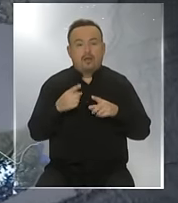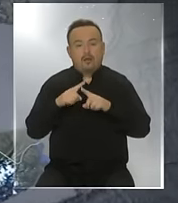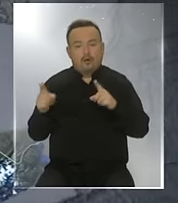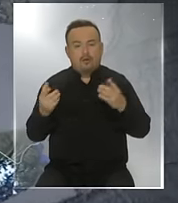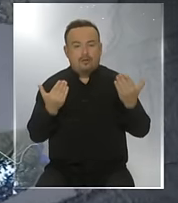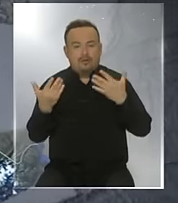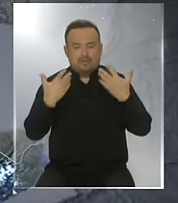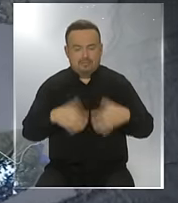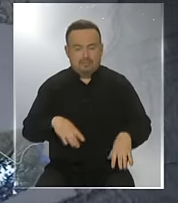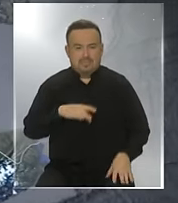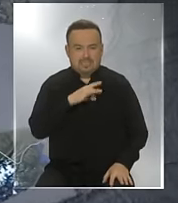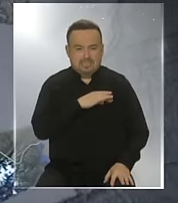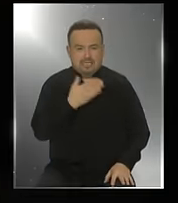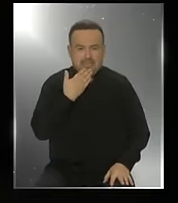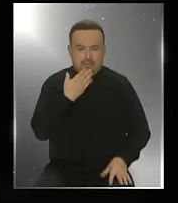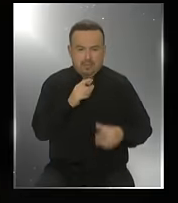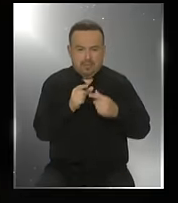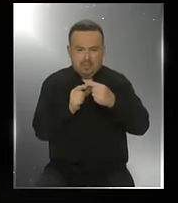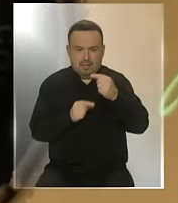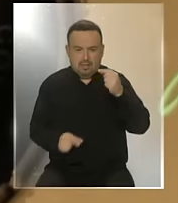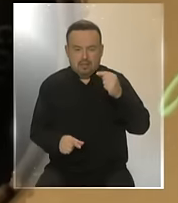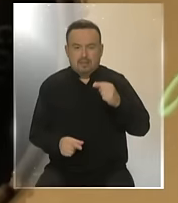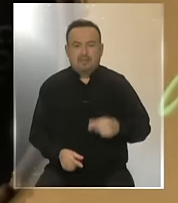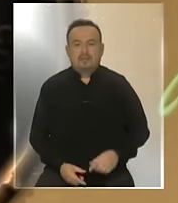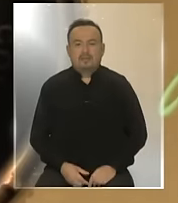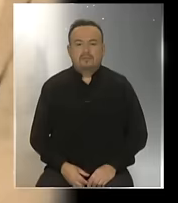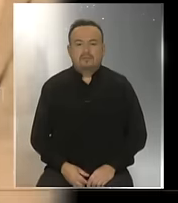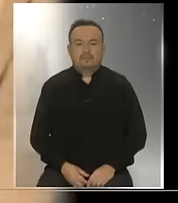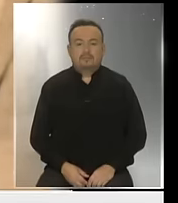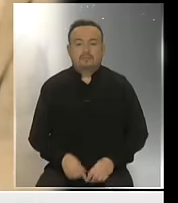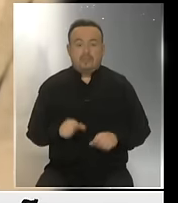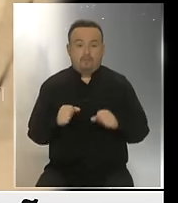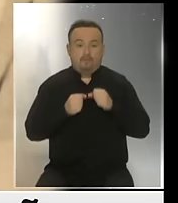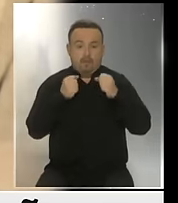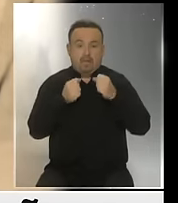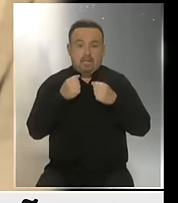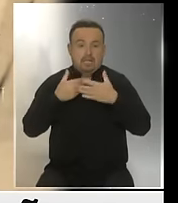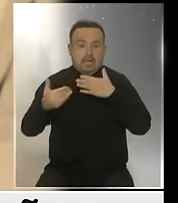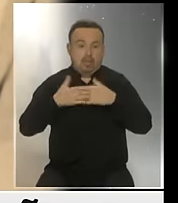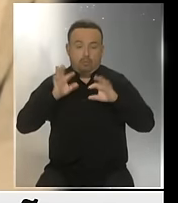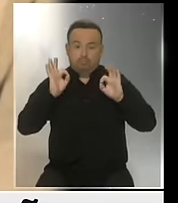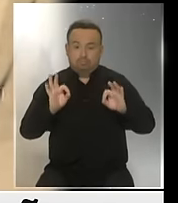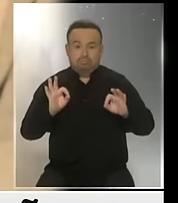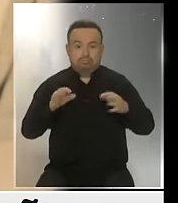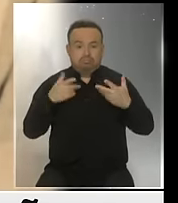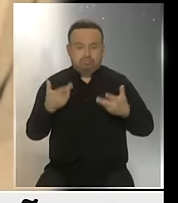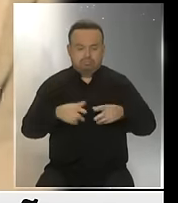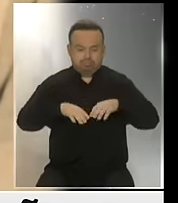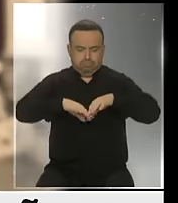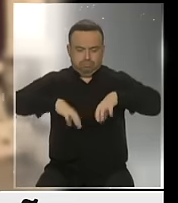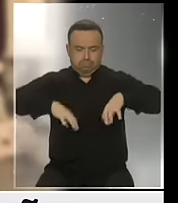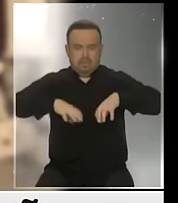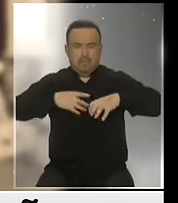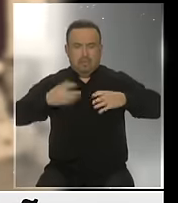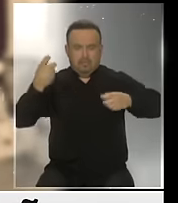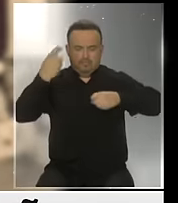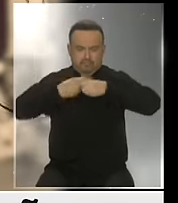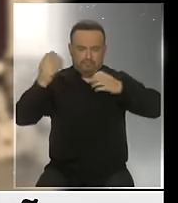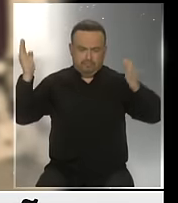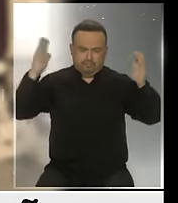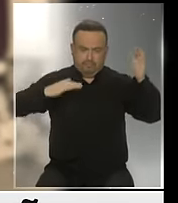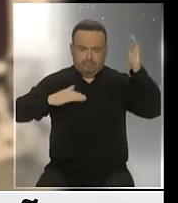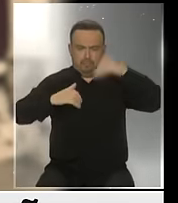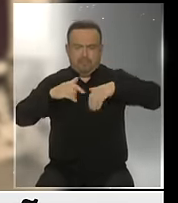que han azotado nuestro país. La fuerza de la naturaleza, grietas, escombros,